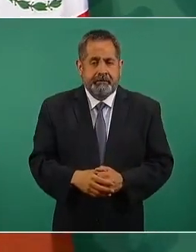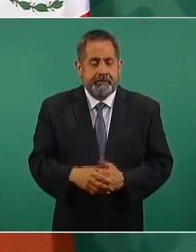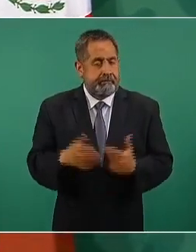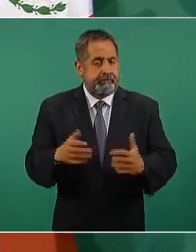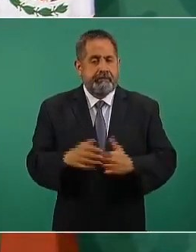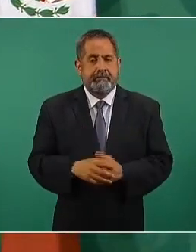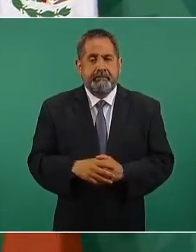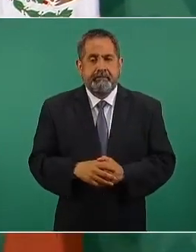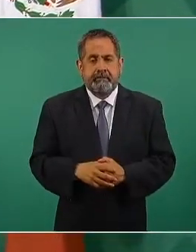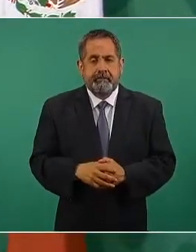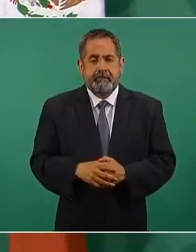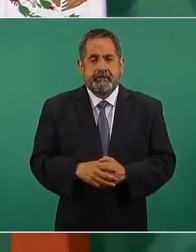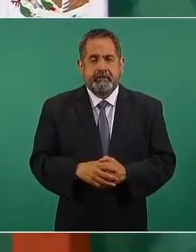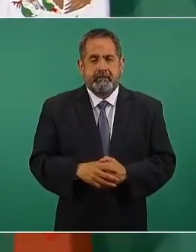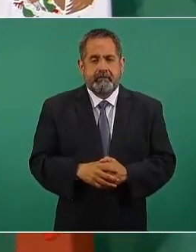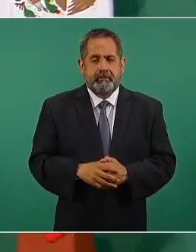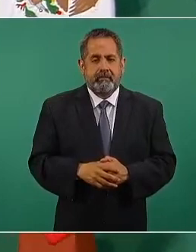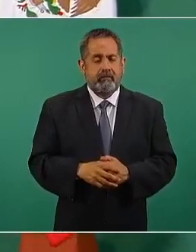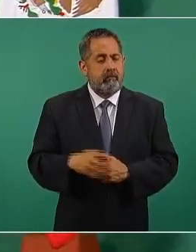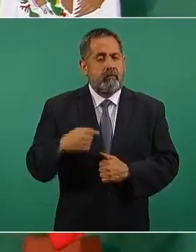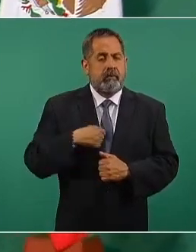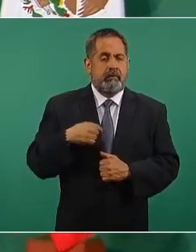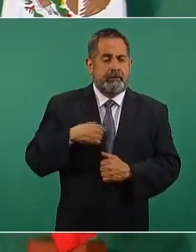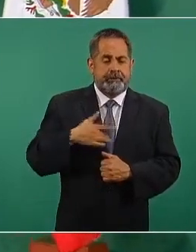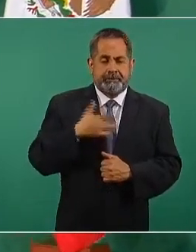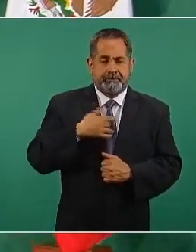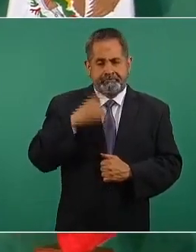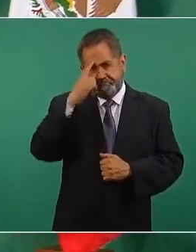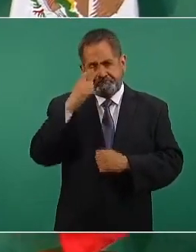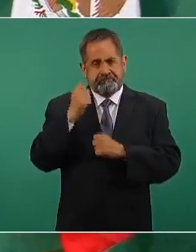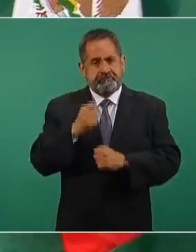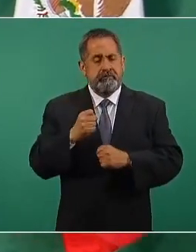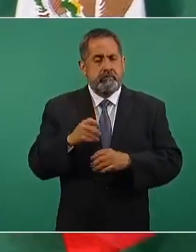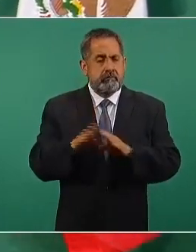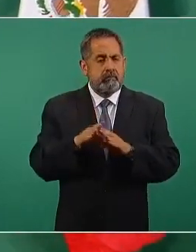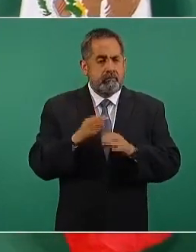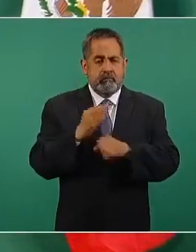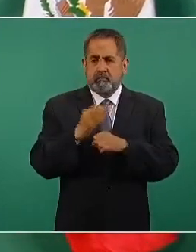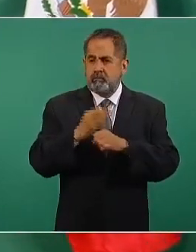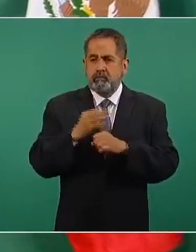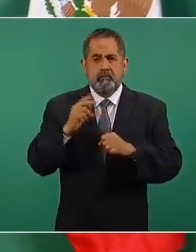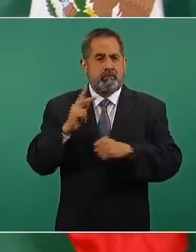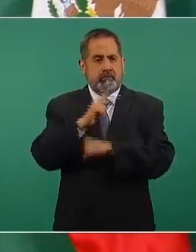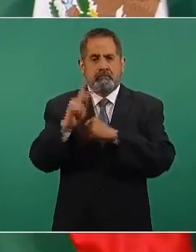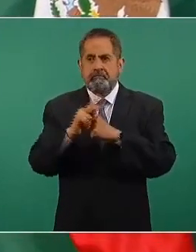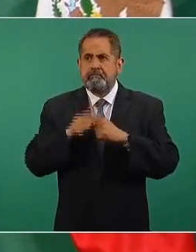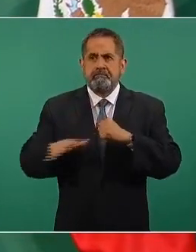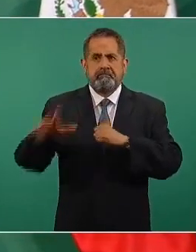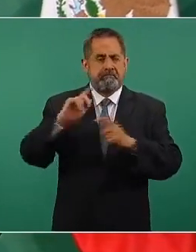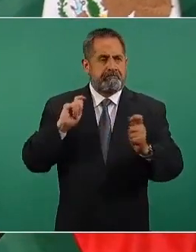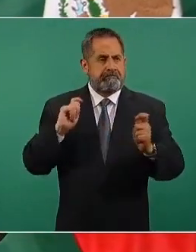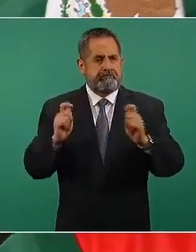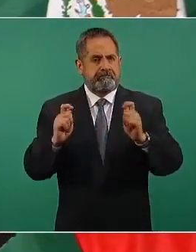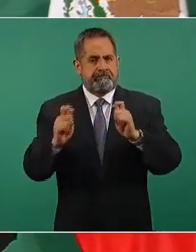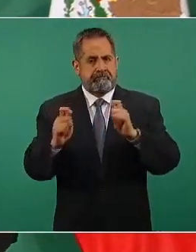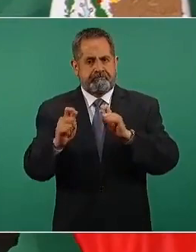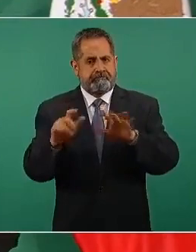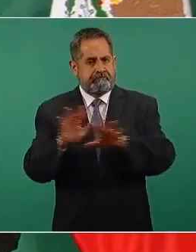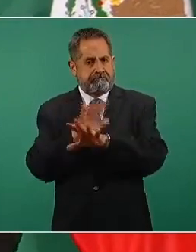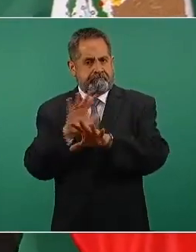Entonces, yo estoy seguro que las cosas están cambiando en todo el país.